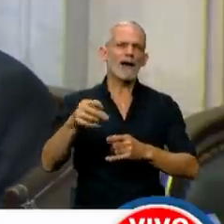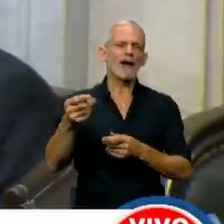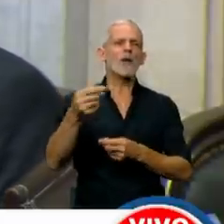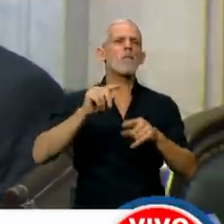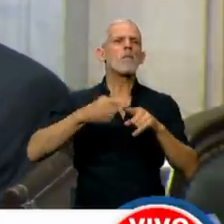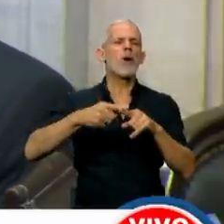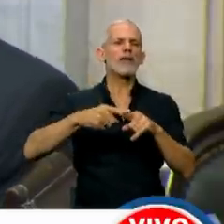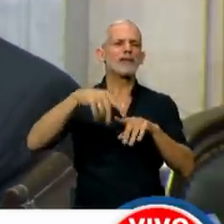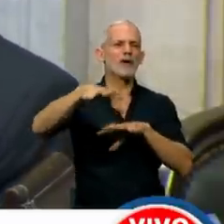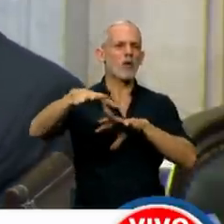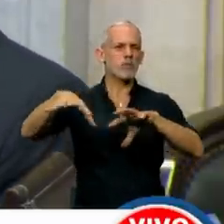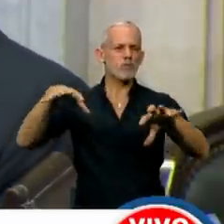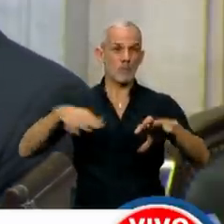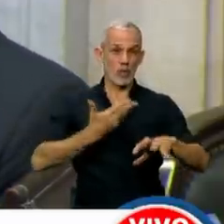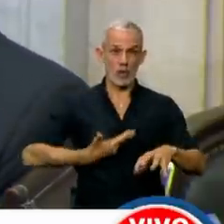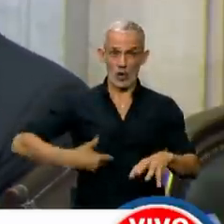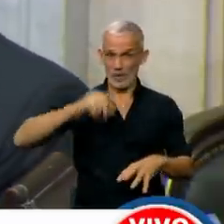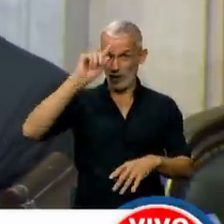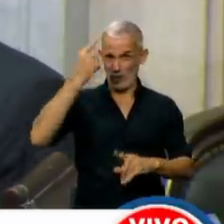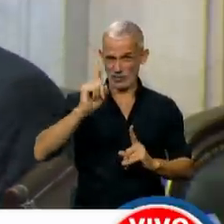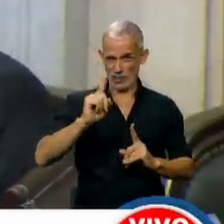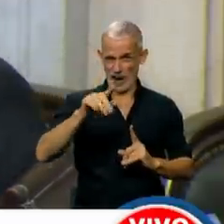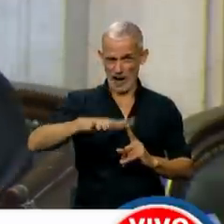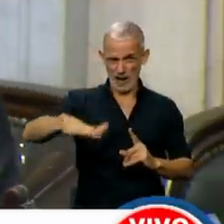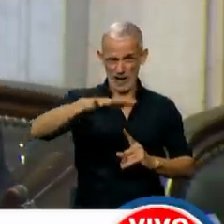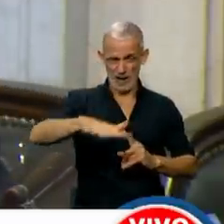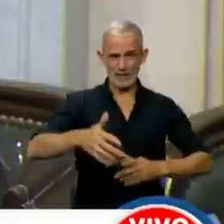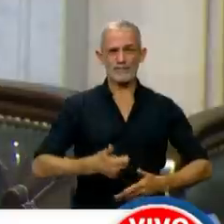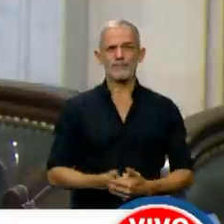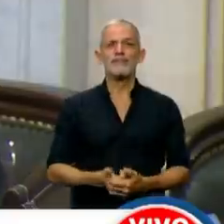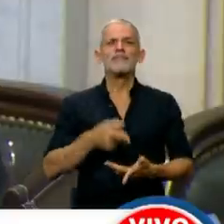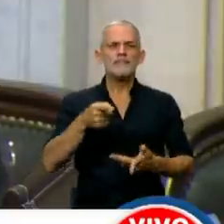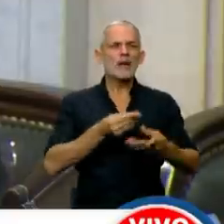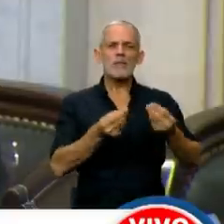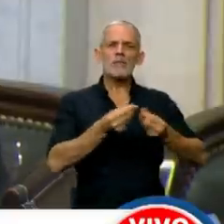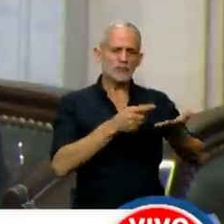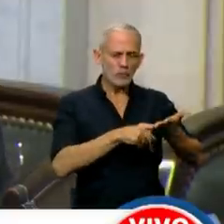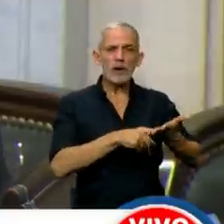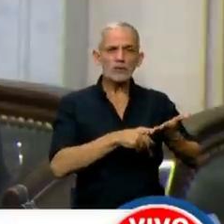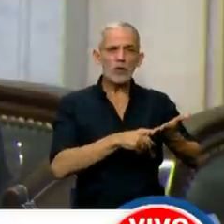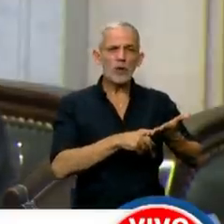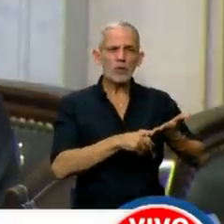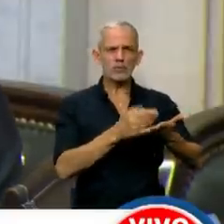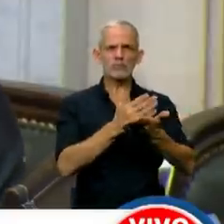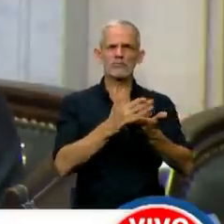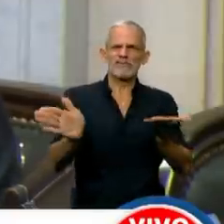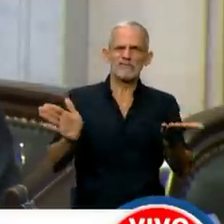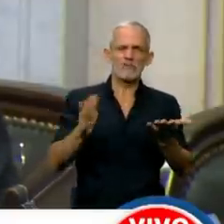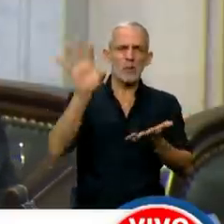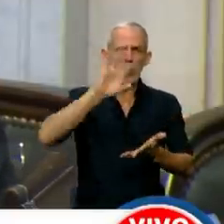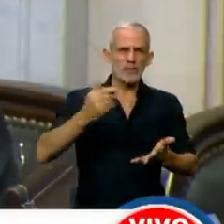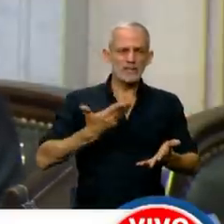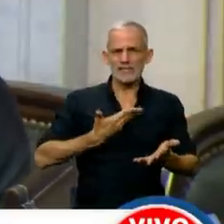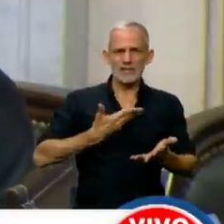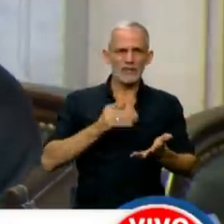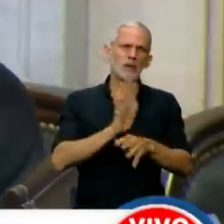política del gobierno nacional este presupuesto no solo que discrimina a la provincia de